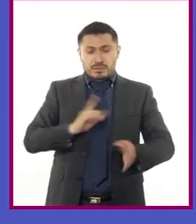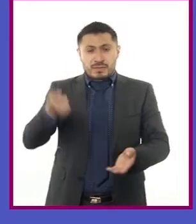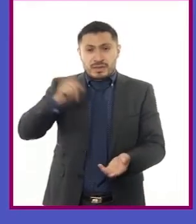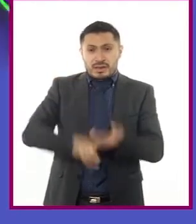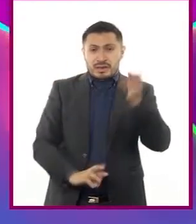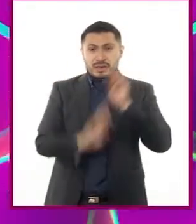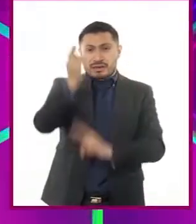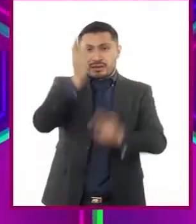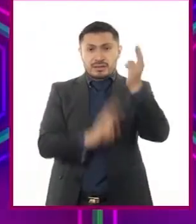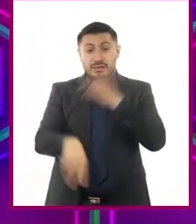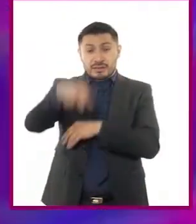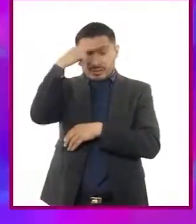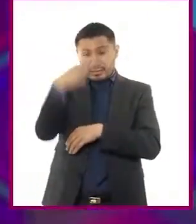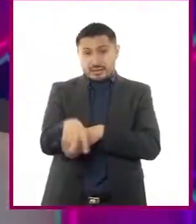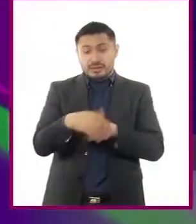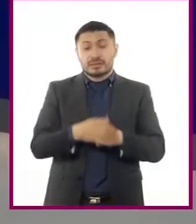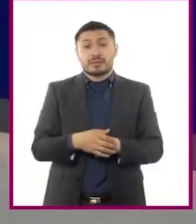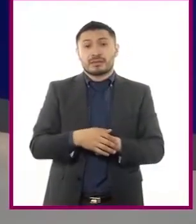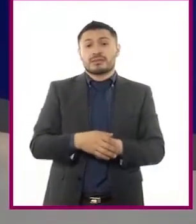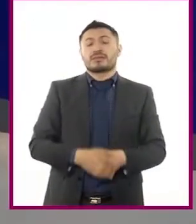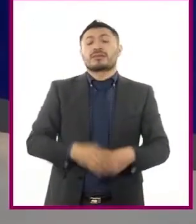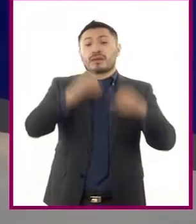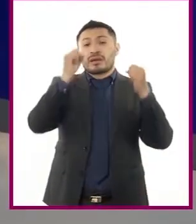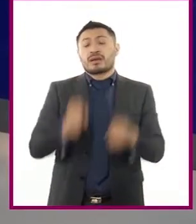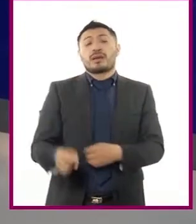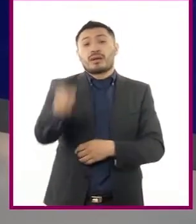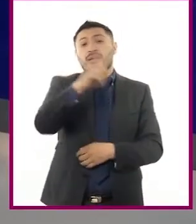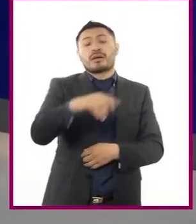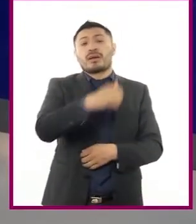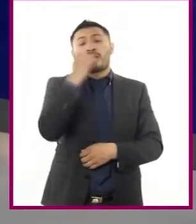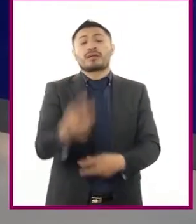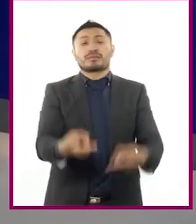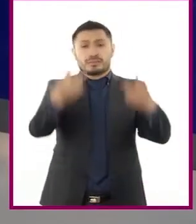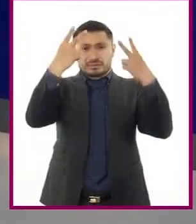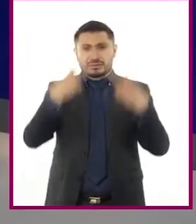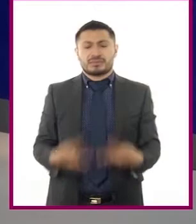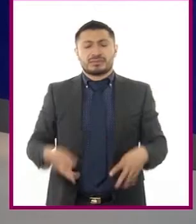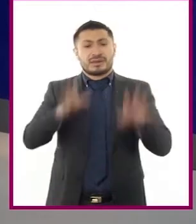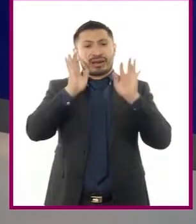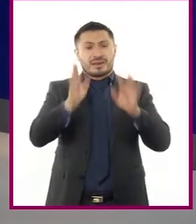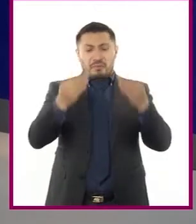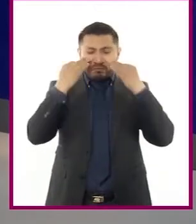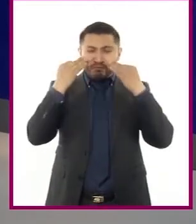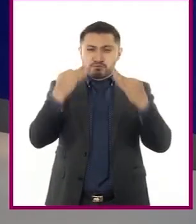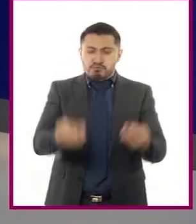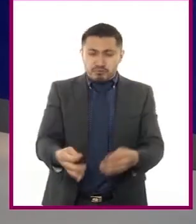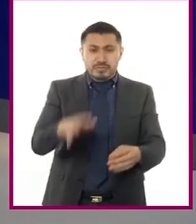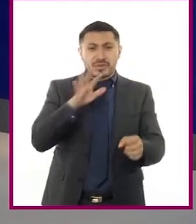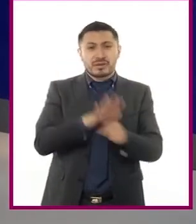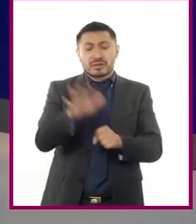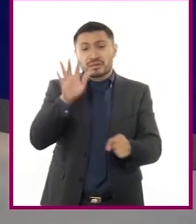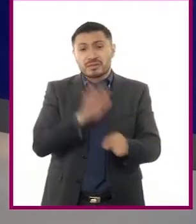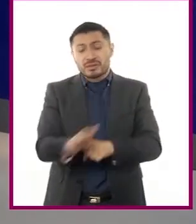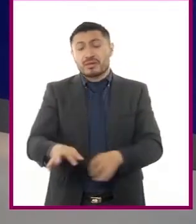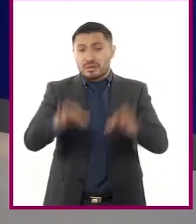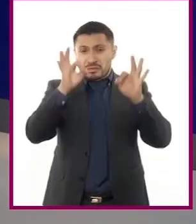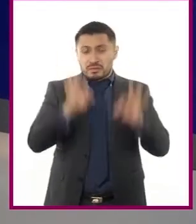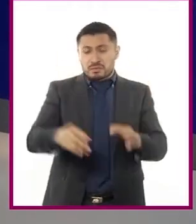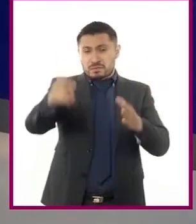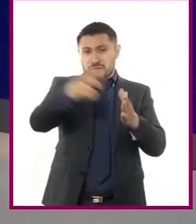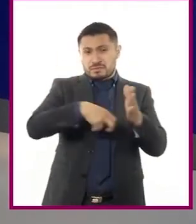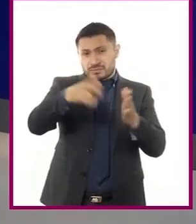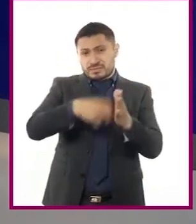Revolución Mexicana. Seguro que los estudiantes que nos acompañan en su casa ya se dieron cuenta de las precisiones y